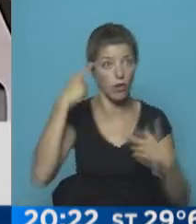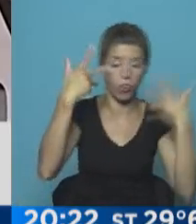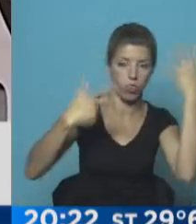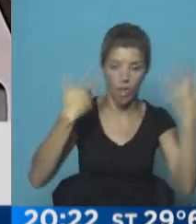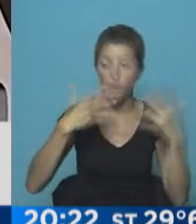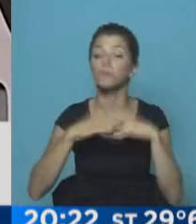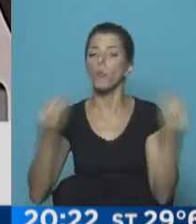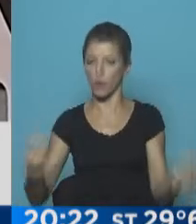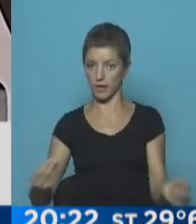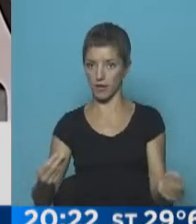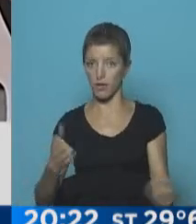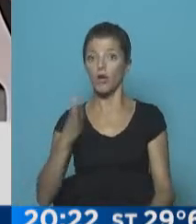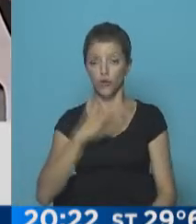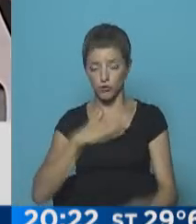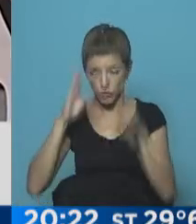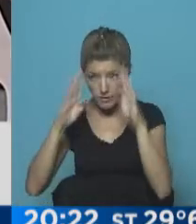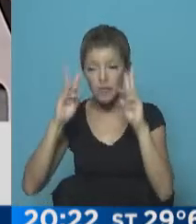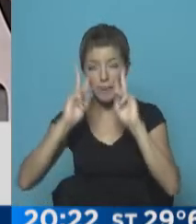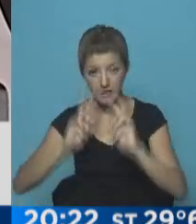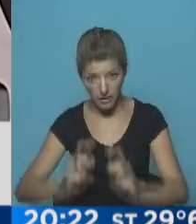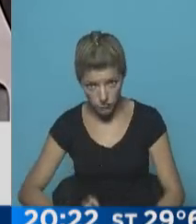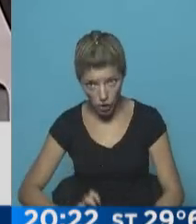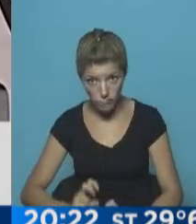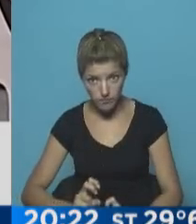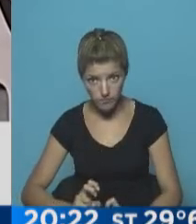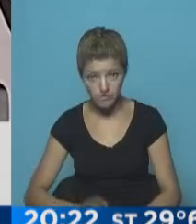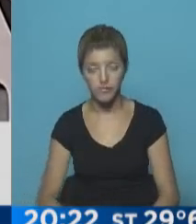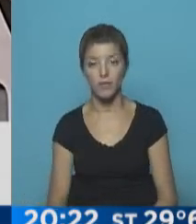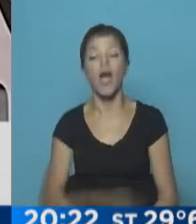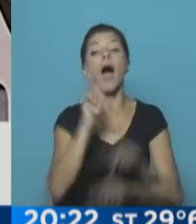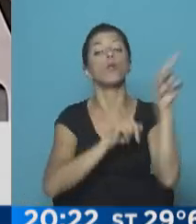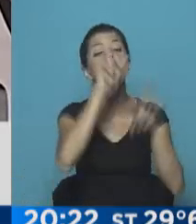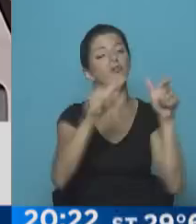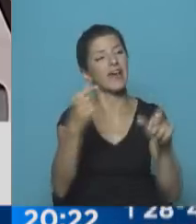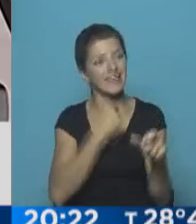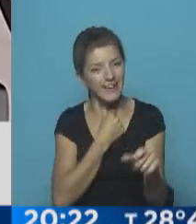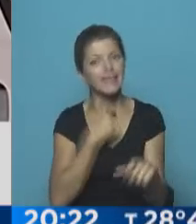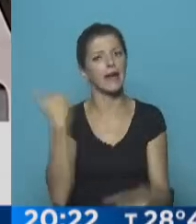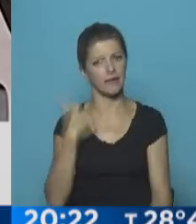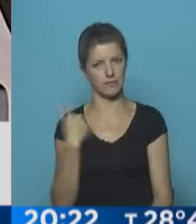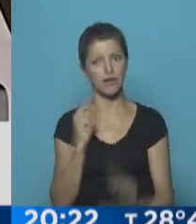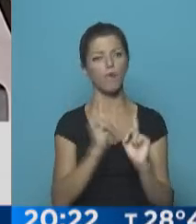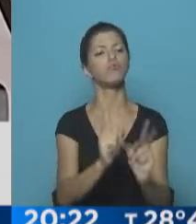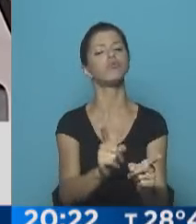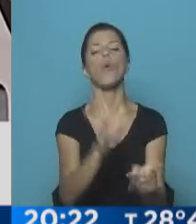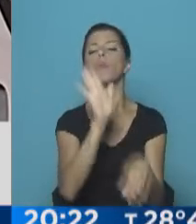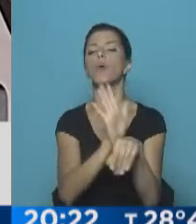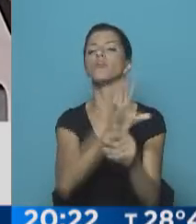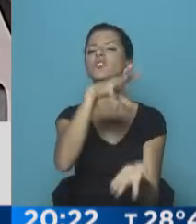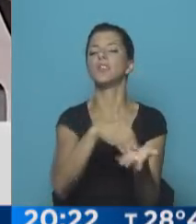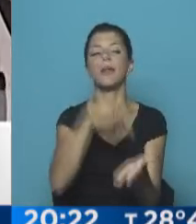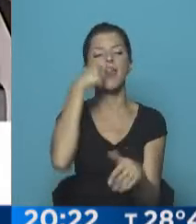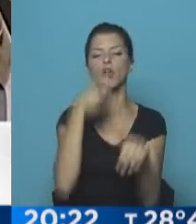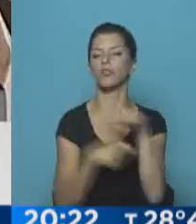camino que tuvimos que recorrer hay... Están aquellos que quieren que la Argentina siga siendo una tierra donde el